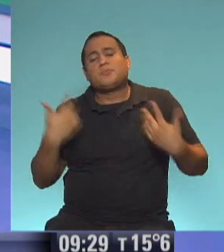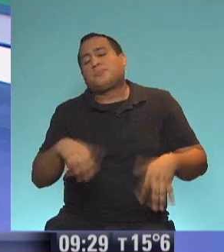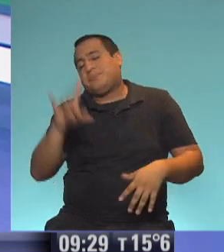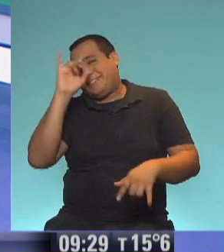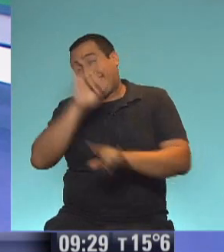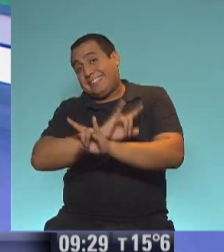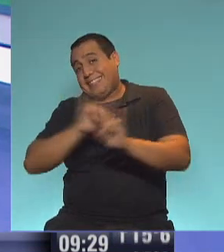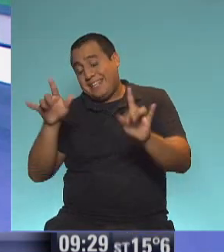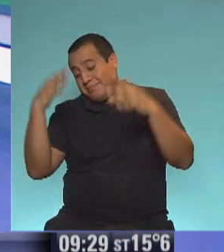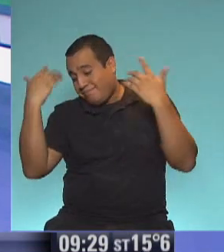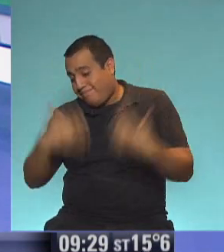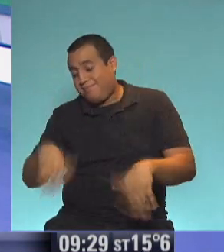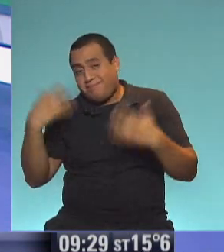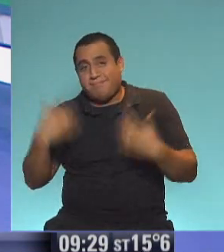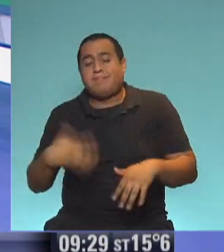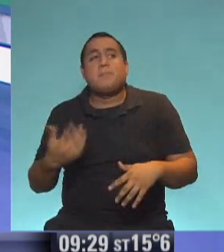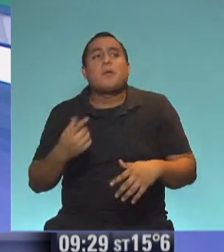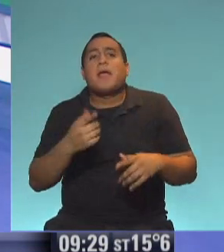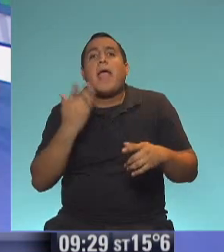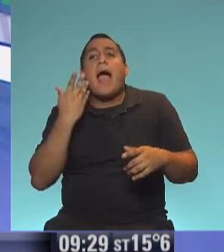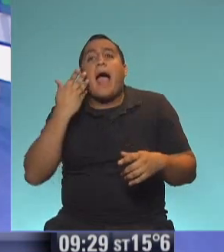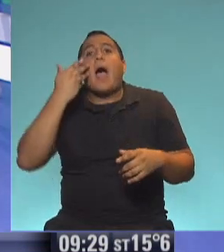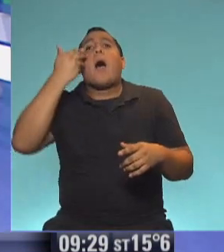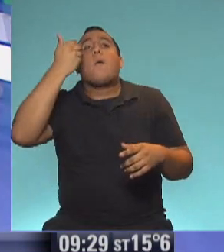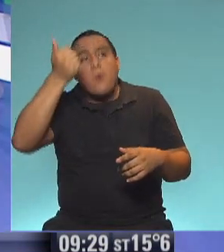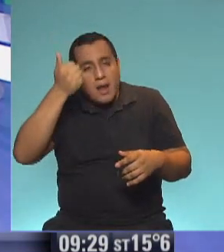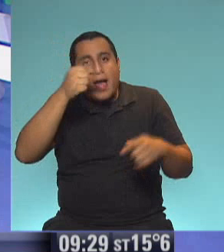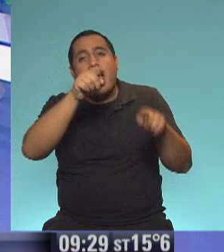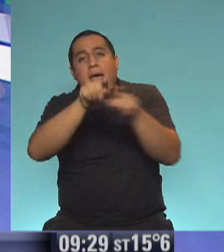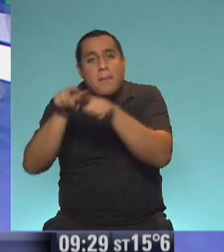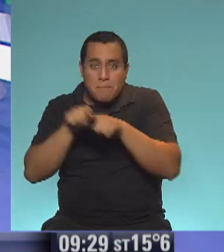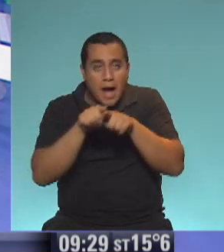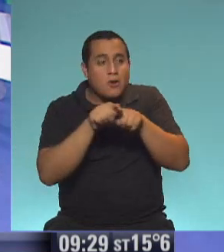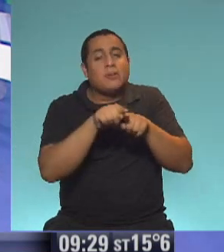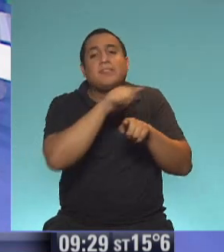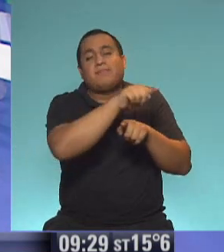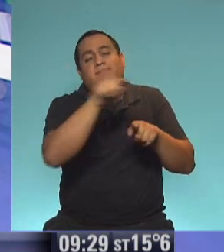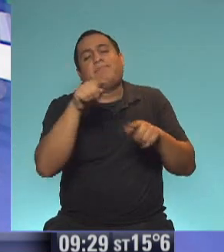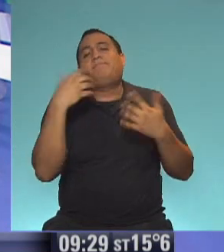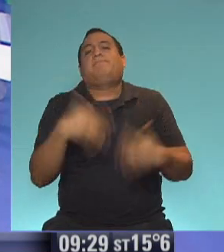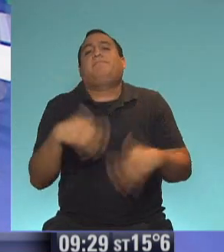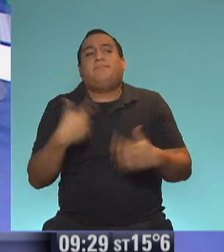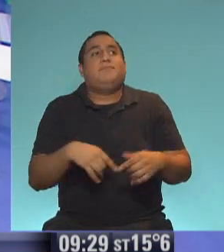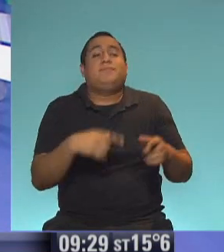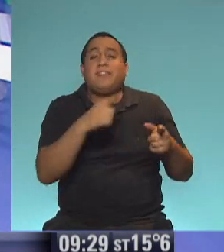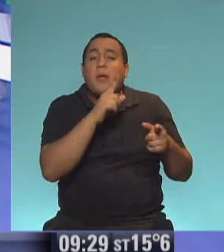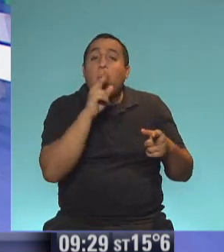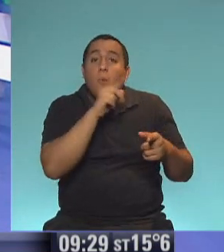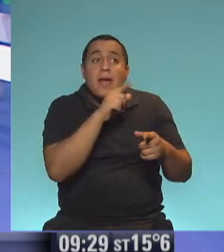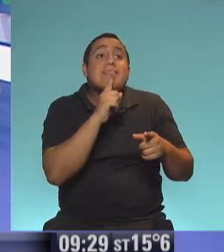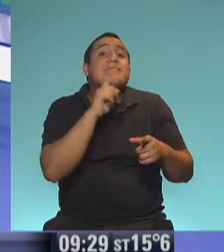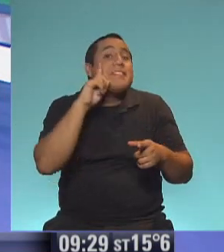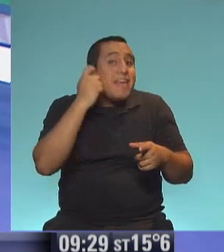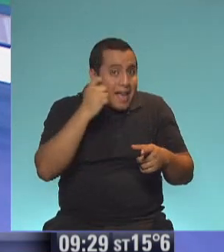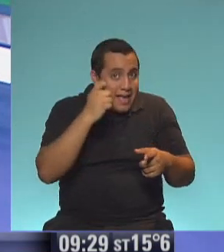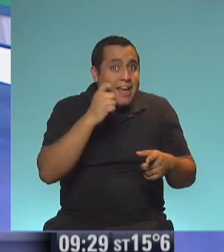personajes tremendos, porque me enseñan un montón de hermanos mi abuela. Y la tía Elvira, no sabes lo que era. Era chofer de colectivo. No te puedo